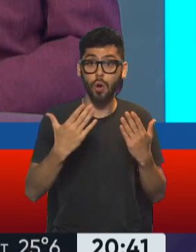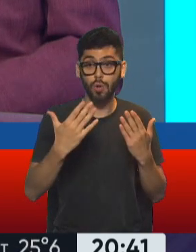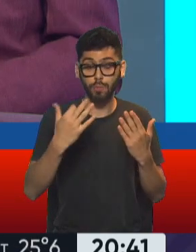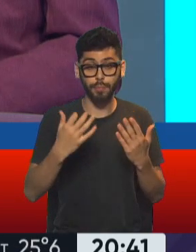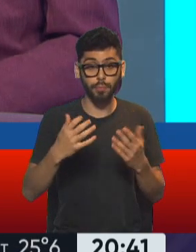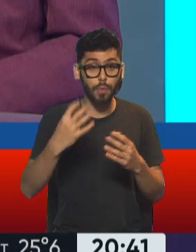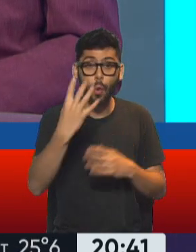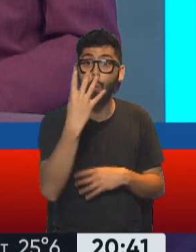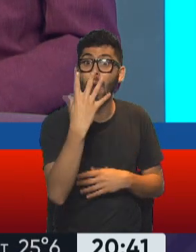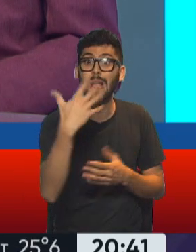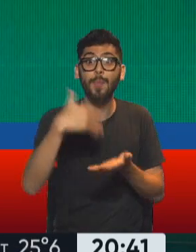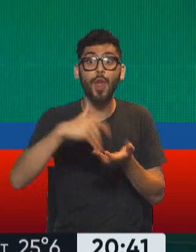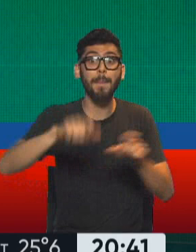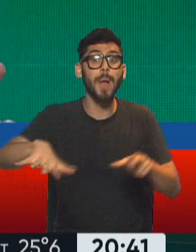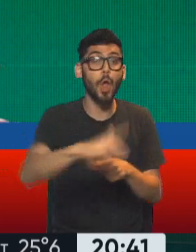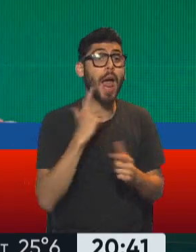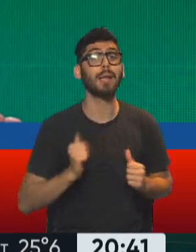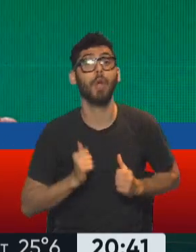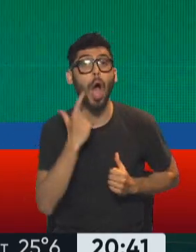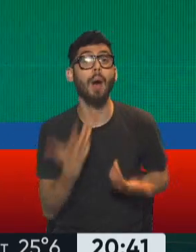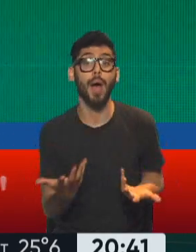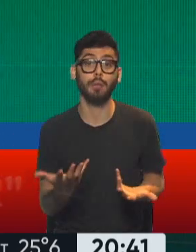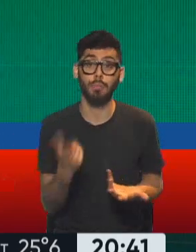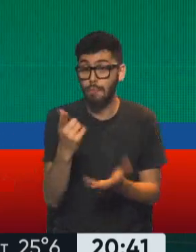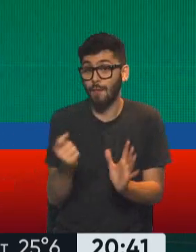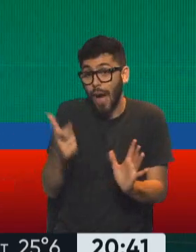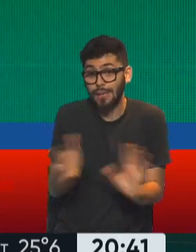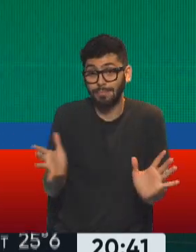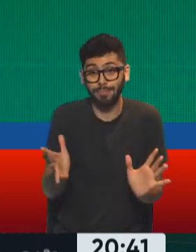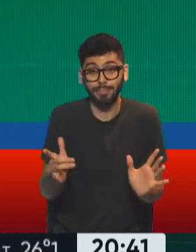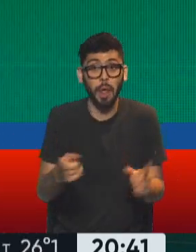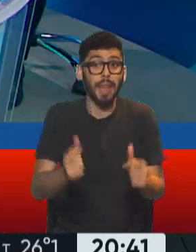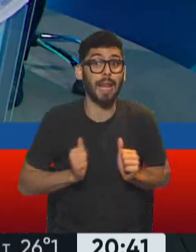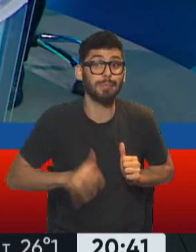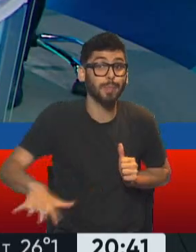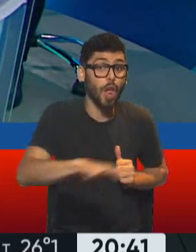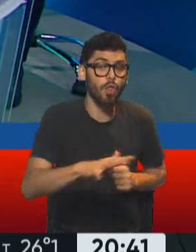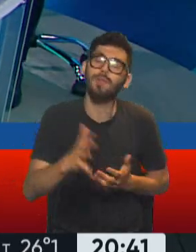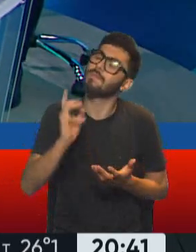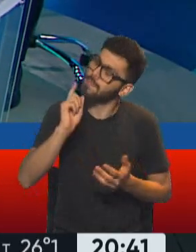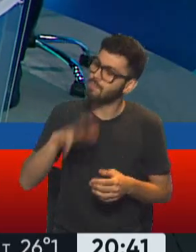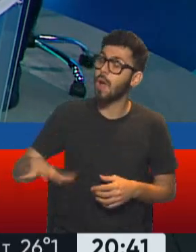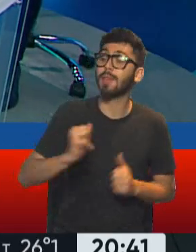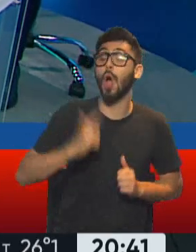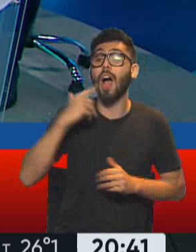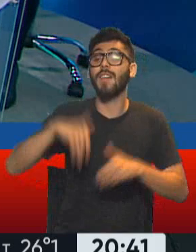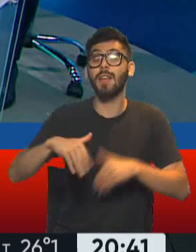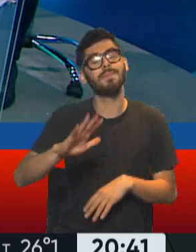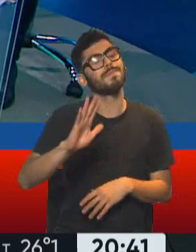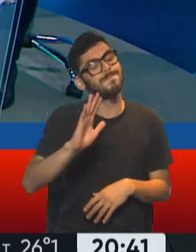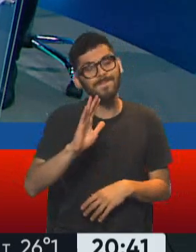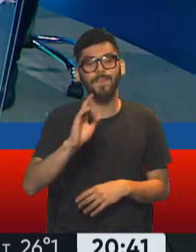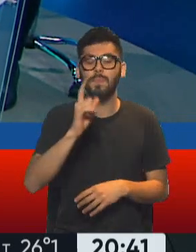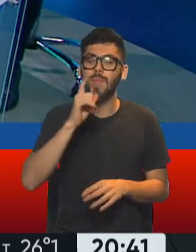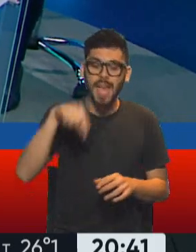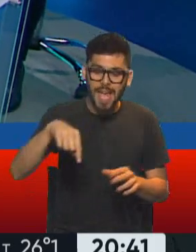personas que están esperando a ver qué pasa por ejemplo sencillo en este momento están esperando a ver qué pasa con las elecciones yo creo que en este